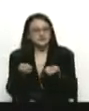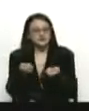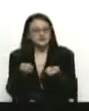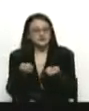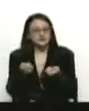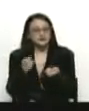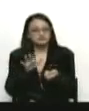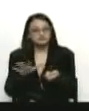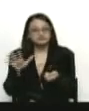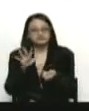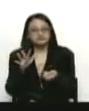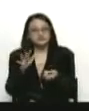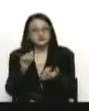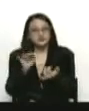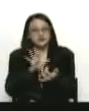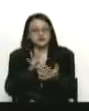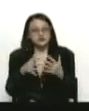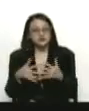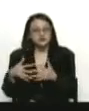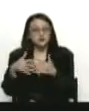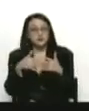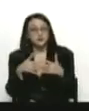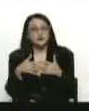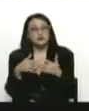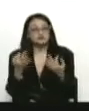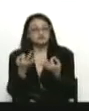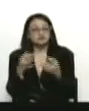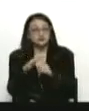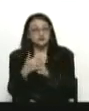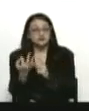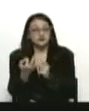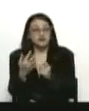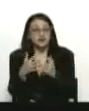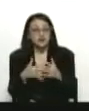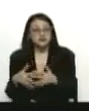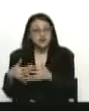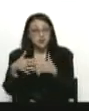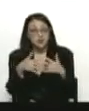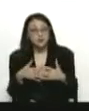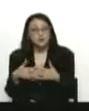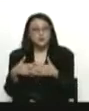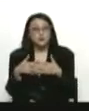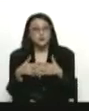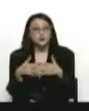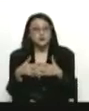nuestro continente con el imperio estadounidense, y esa es una realidad. El imperio estadounidense, Alfredo,